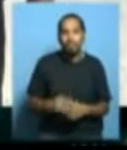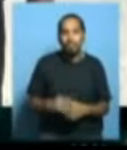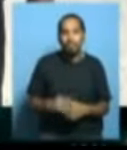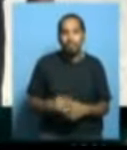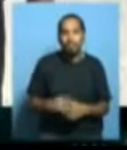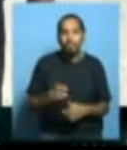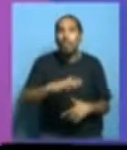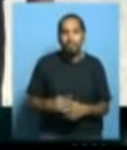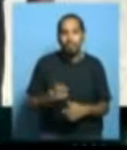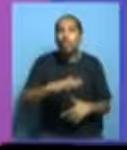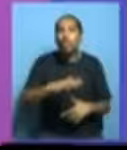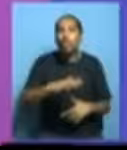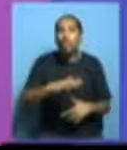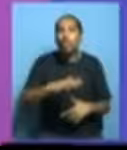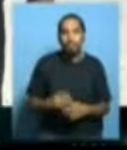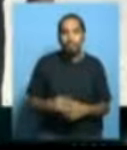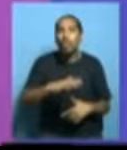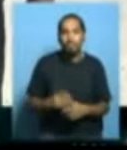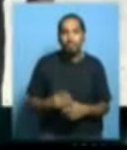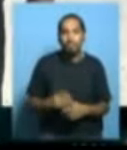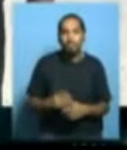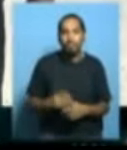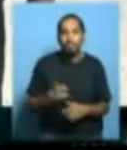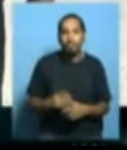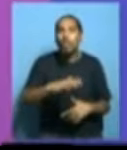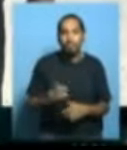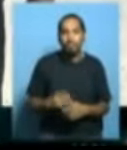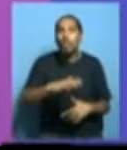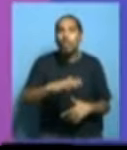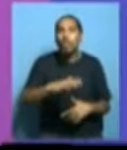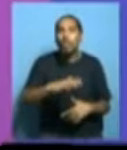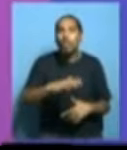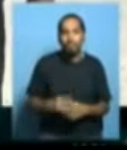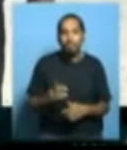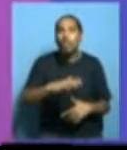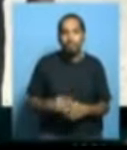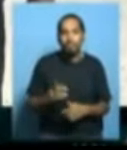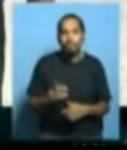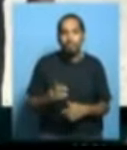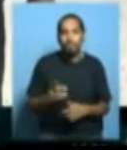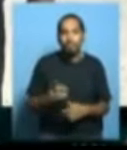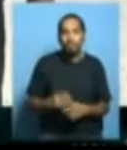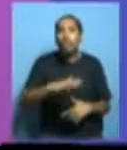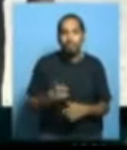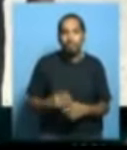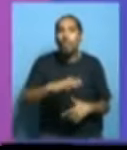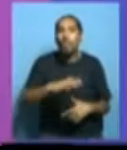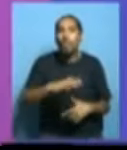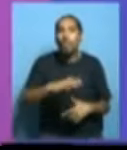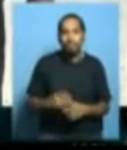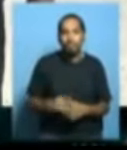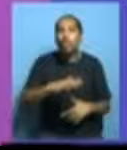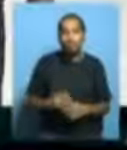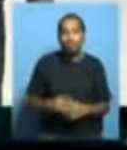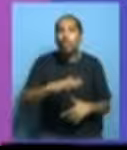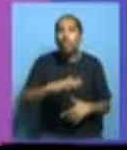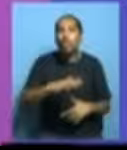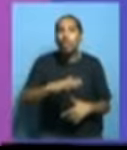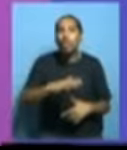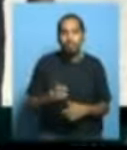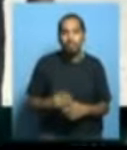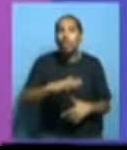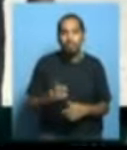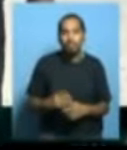asistir a este chofer y tener más precisión de lo que ocurrió en este, que es un incidente vial, pero